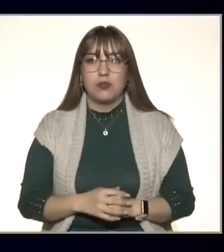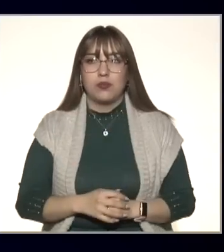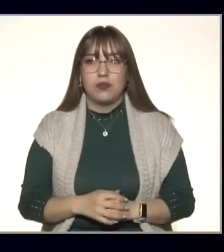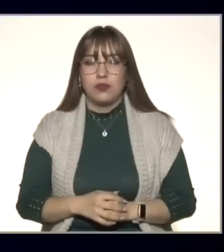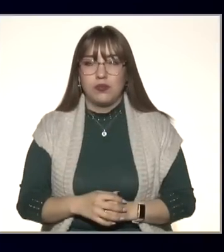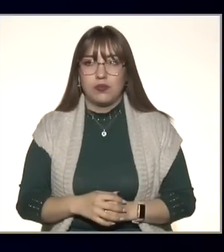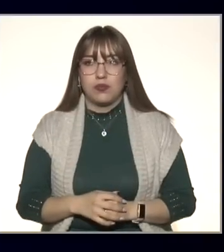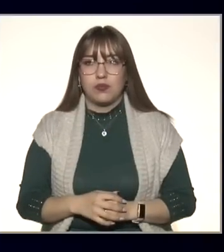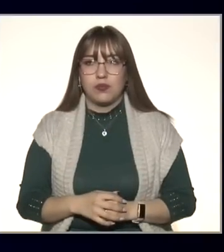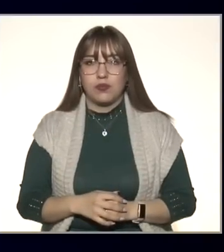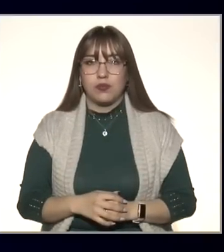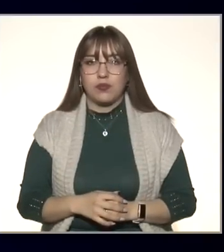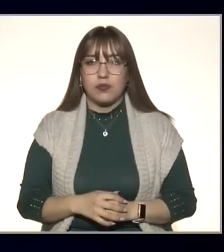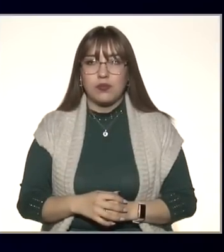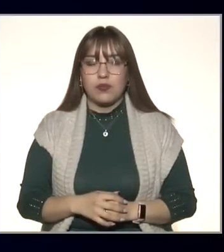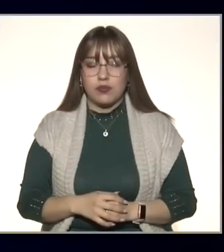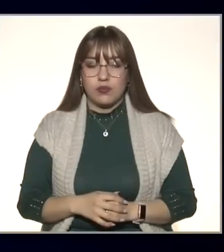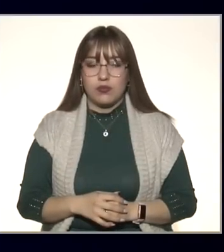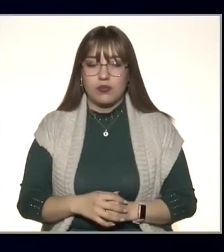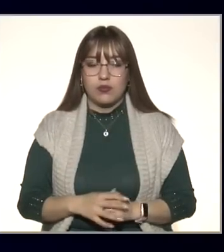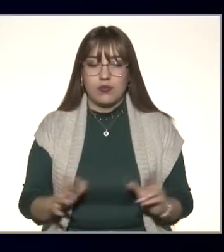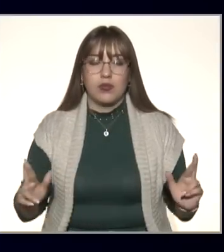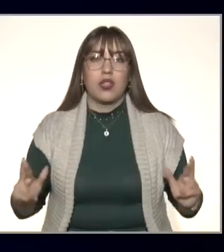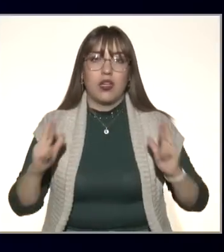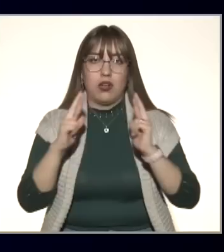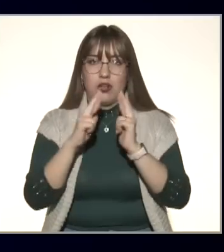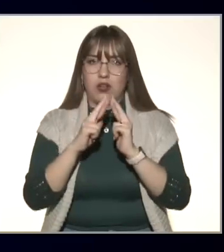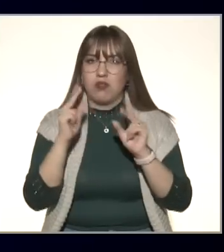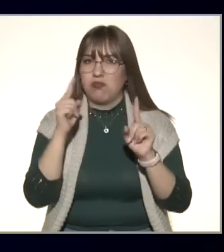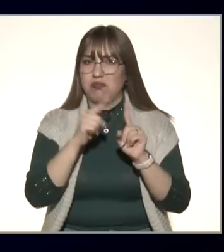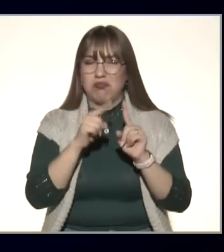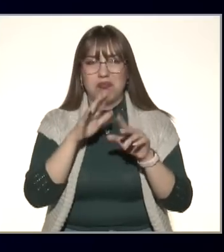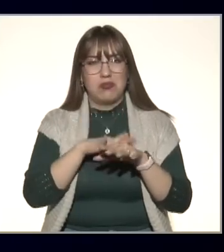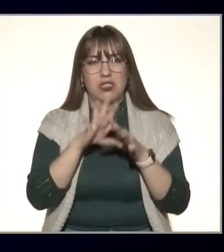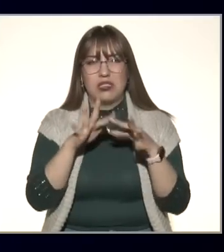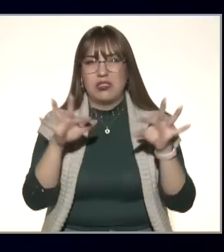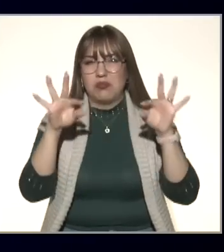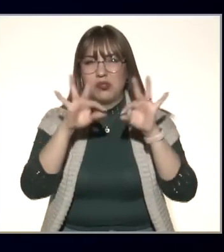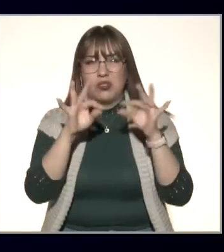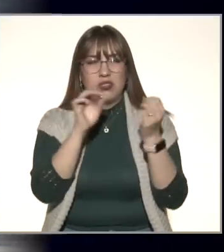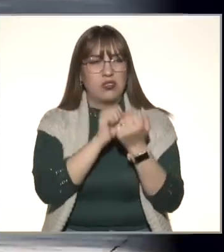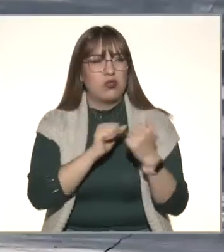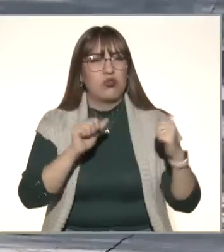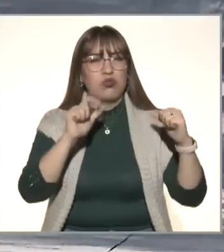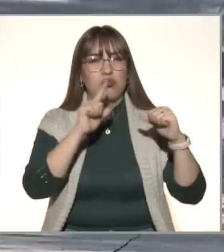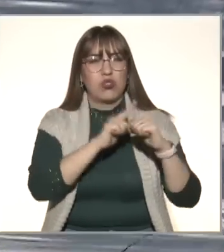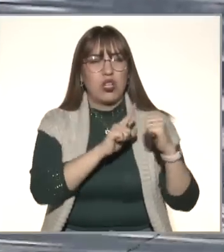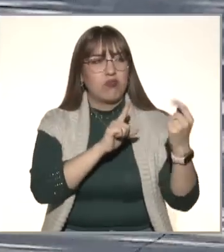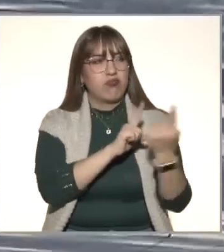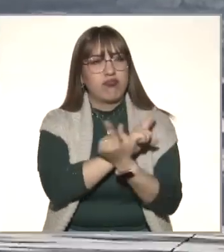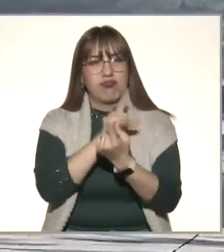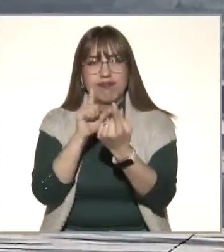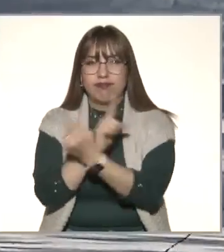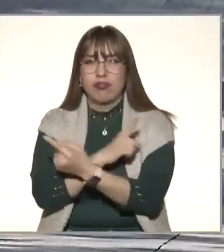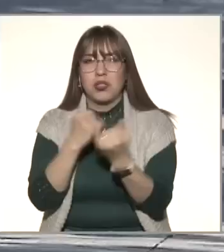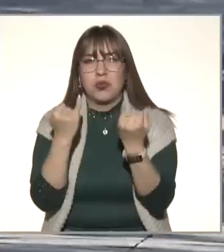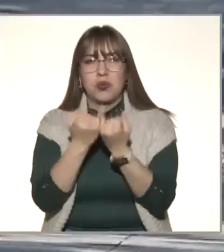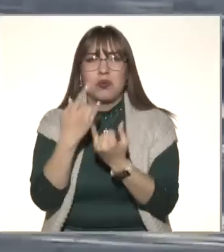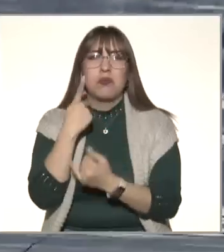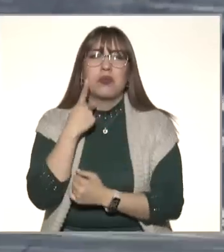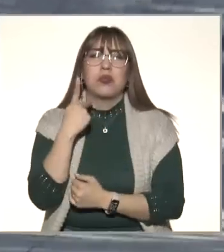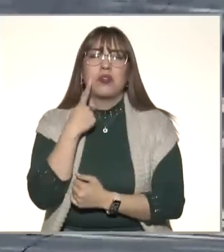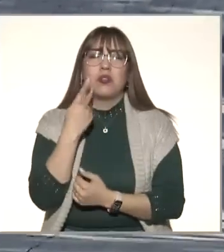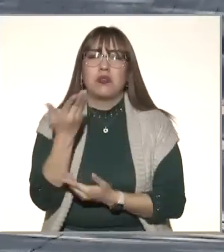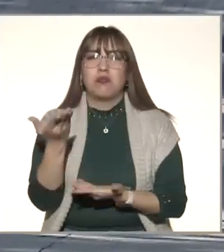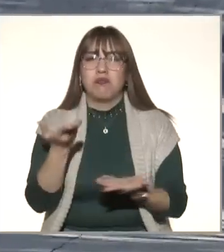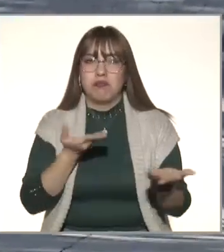es uno de los elementos fundamentales de integración social y de manejo político humano.